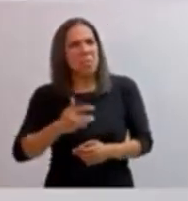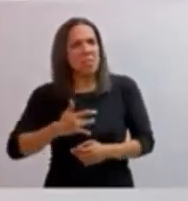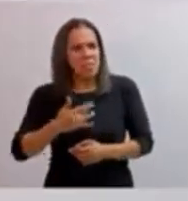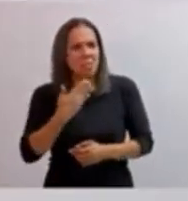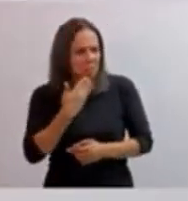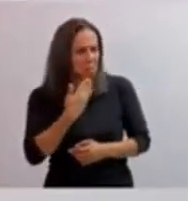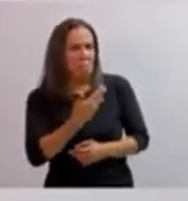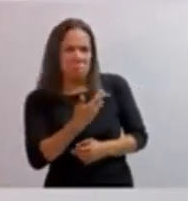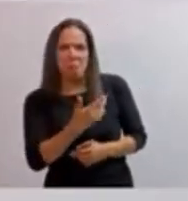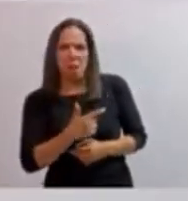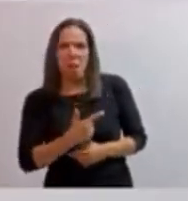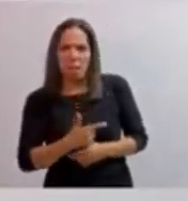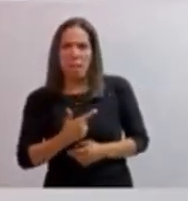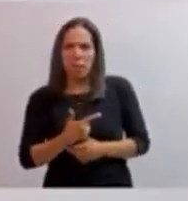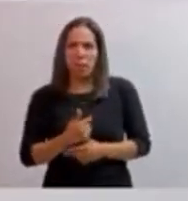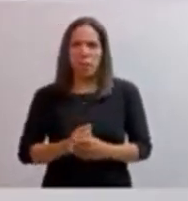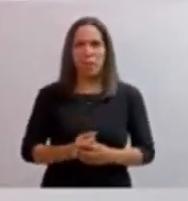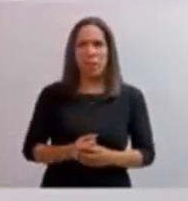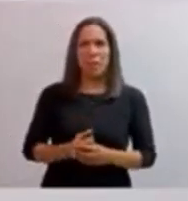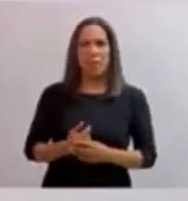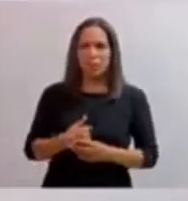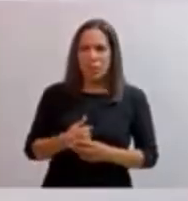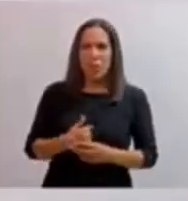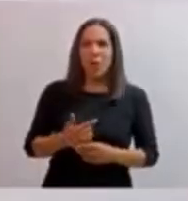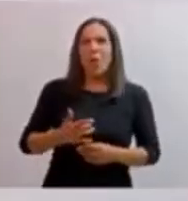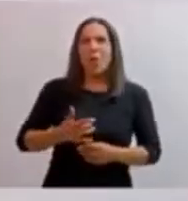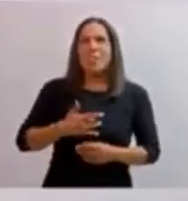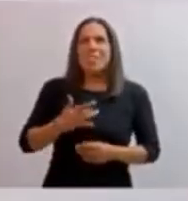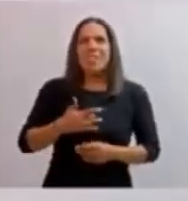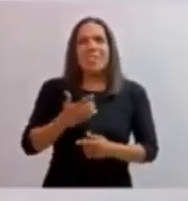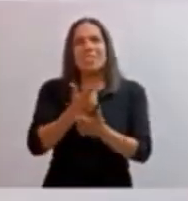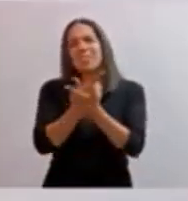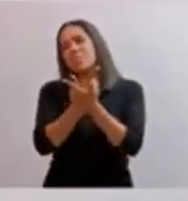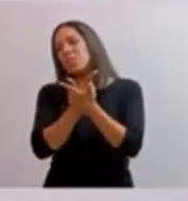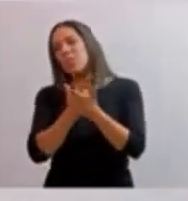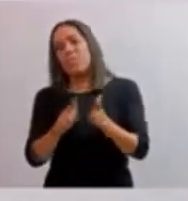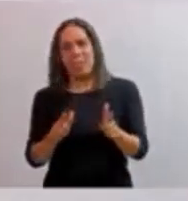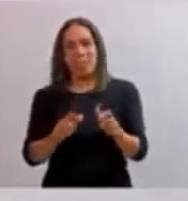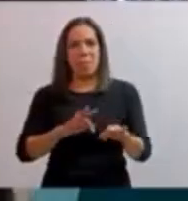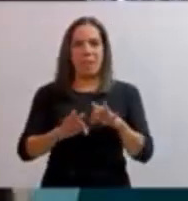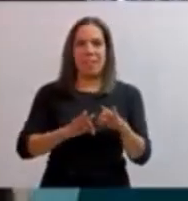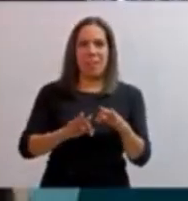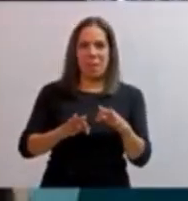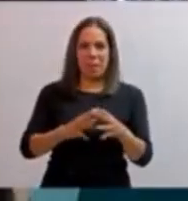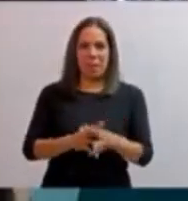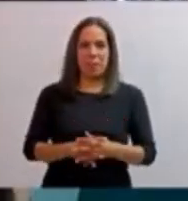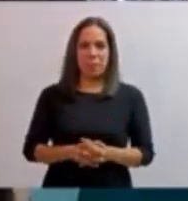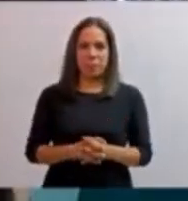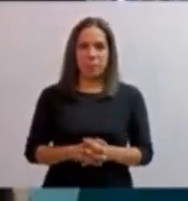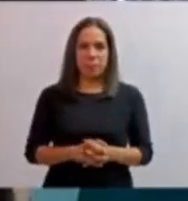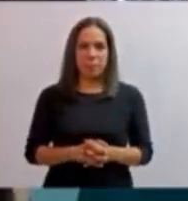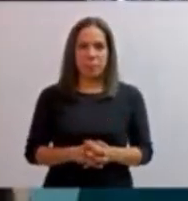su autonomía profesional. Y bien, sin duda, este carácter estratégico del